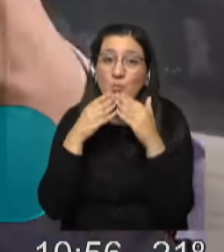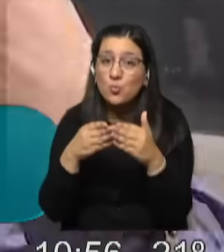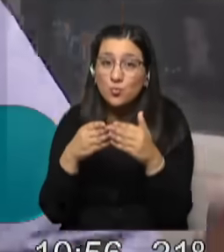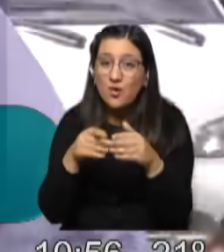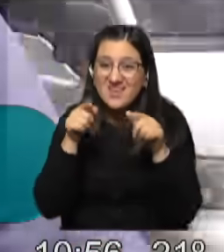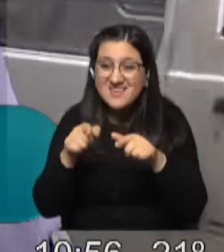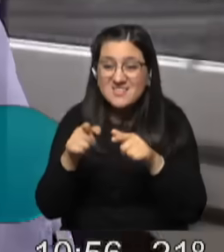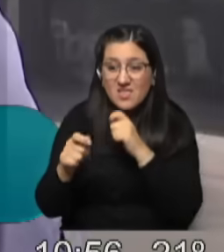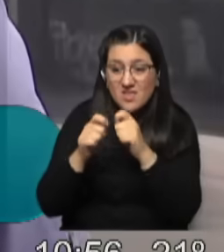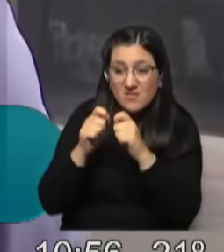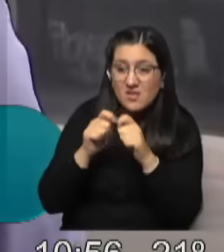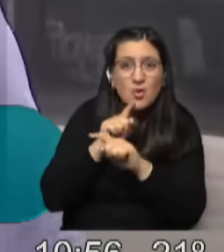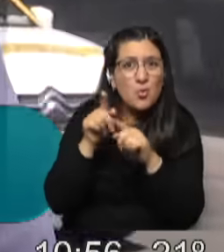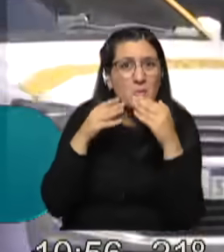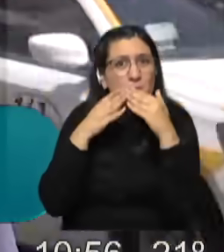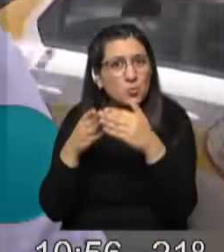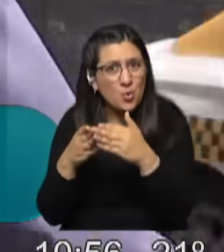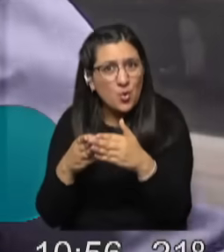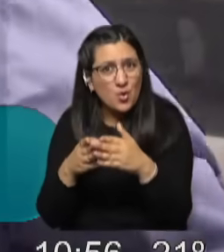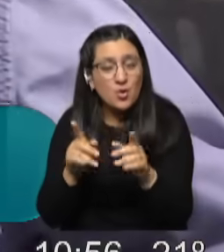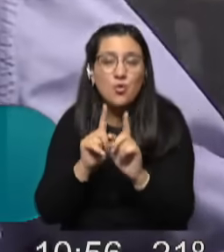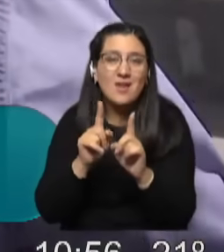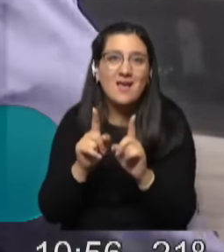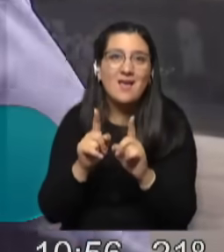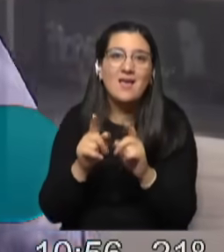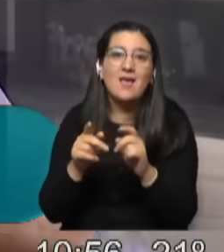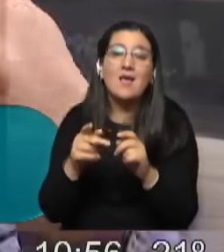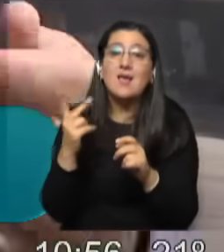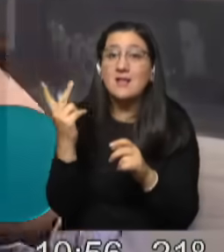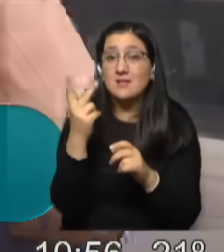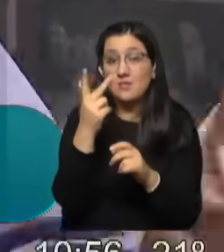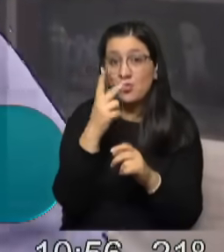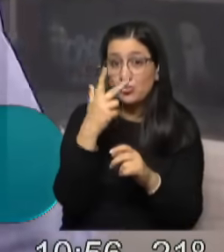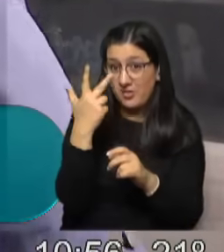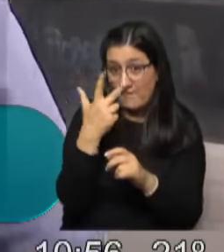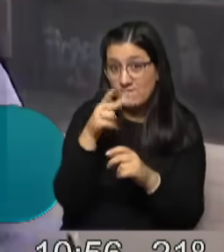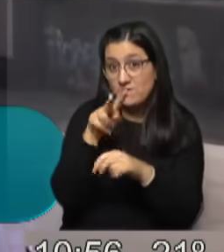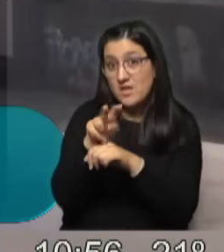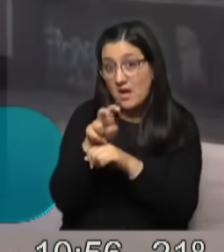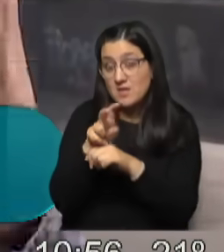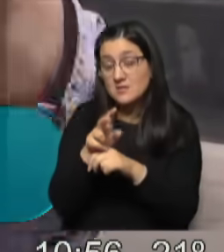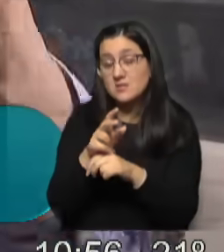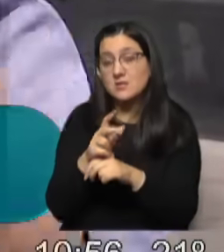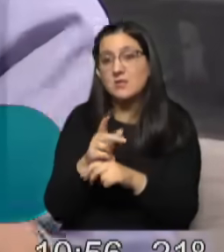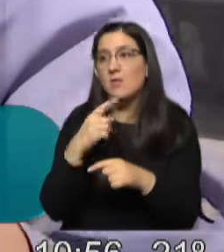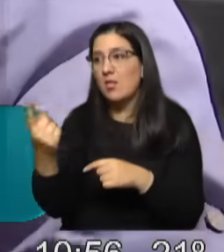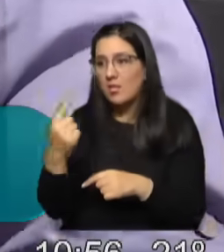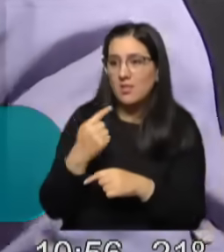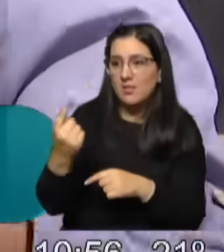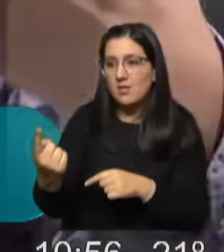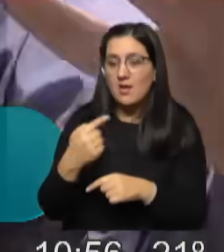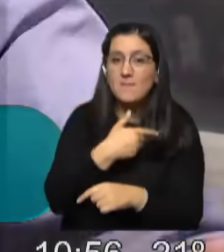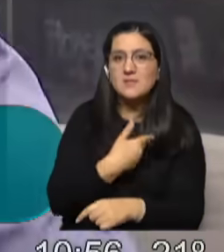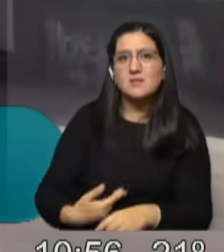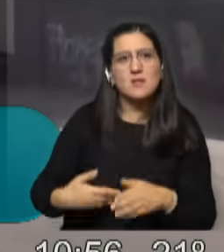en ese mano a mano que tuvo con el presidente. Perdón, mano a mano no, porque estaban las otras dos fiscales también, pero prácticamente fue un ida y vuelta. Incluso hasta el